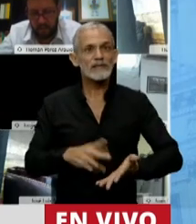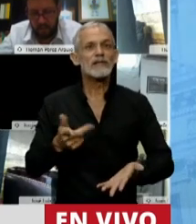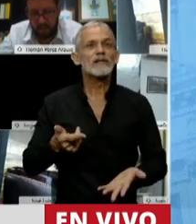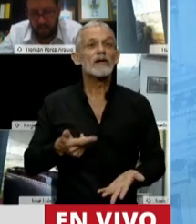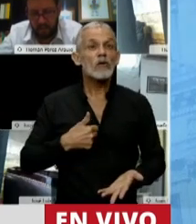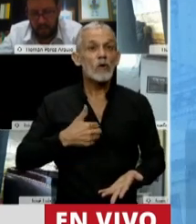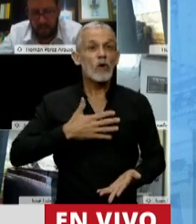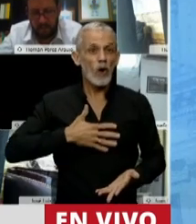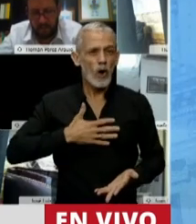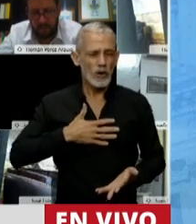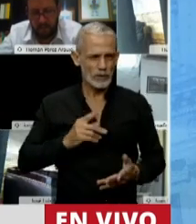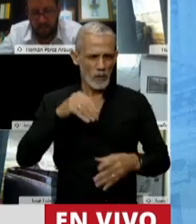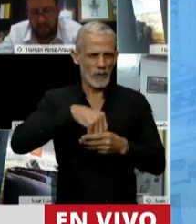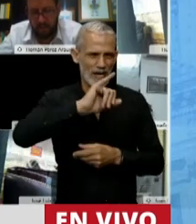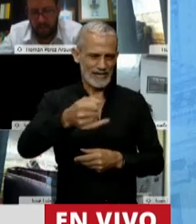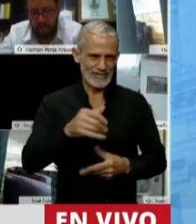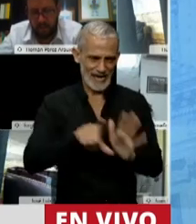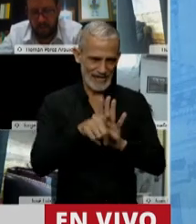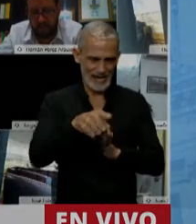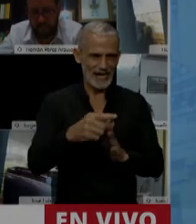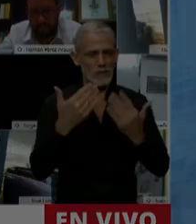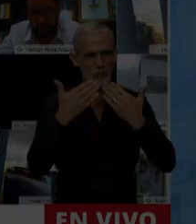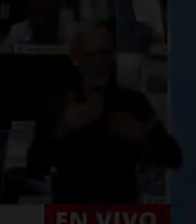a esta nueva ley gracias diputada en el uso